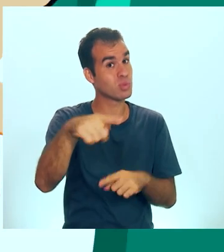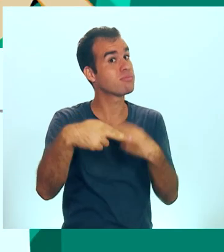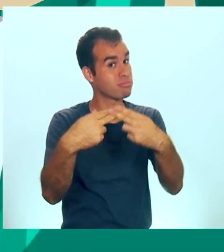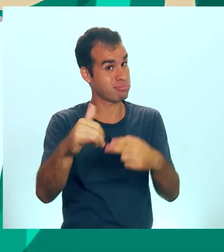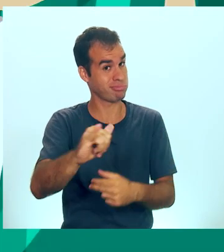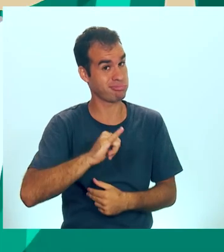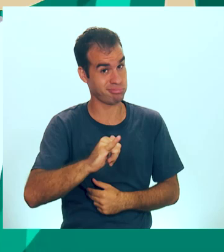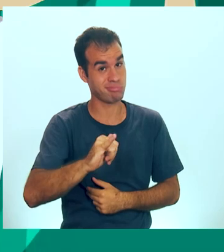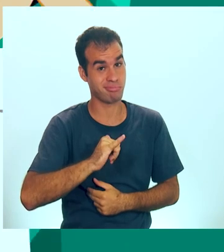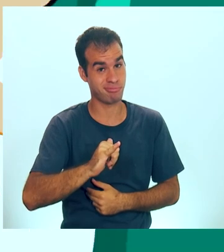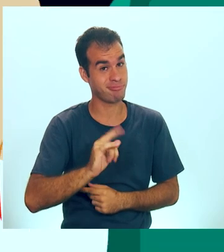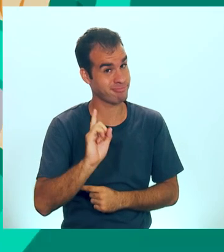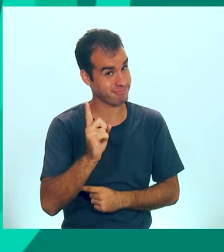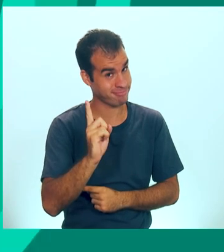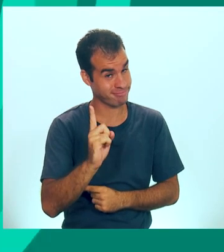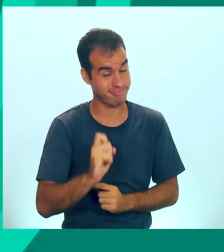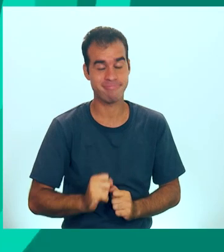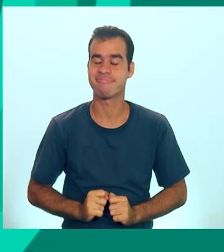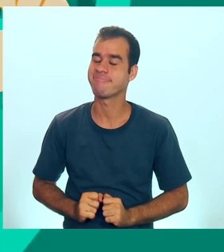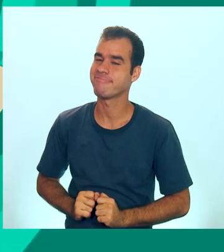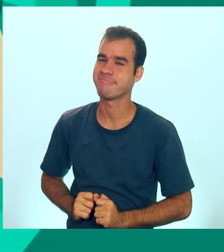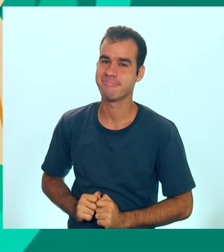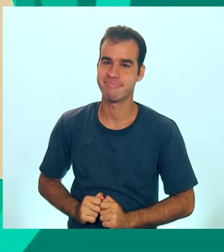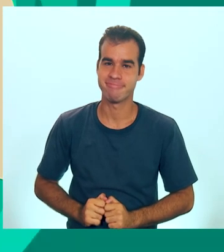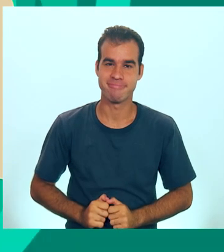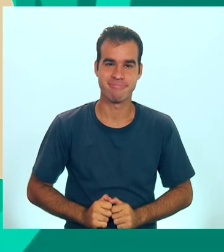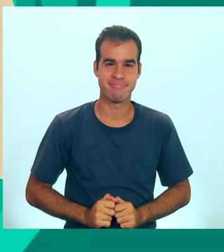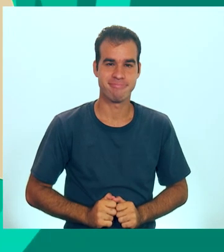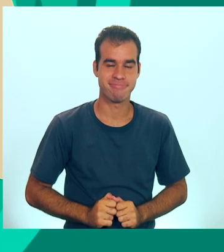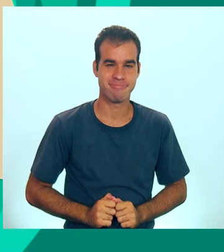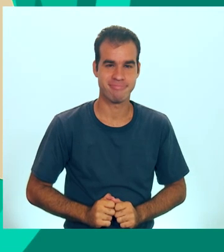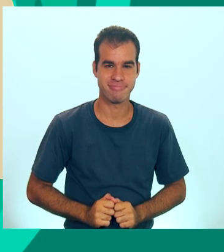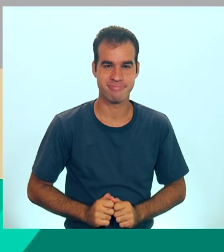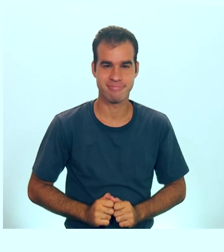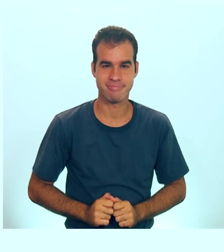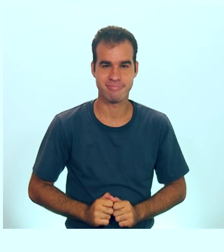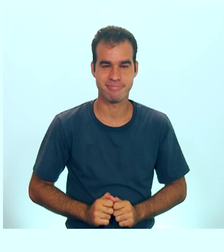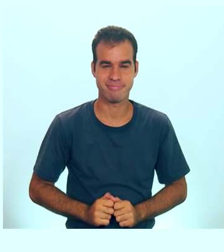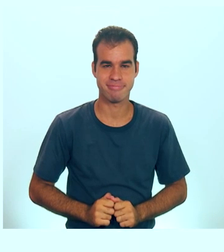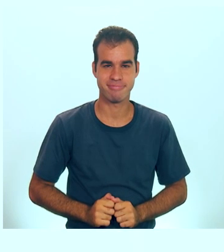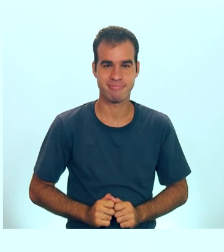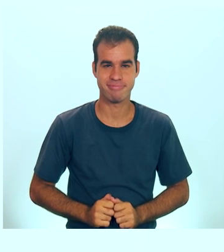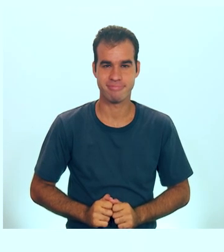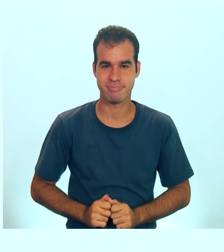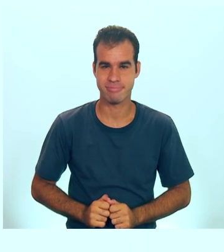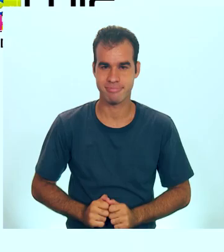Tito, porque el saber te puede salvar.